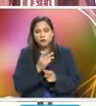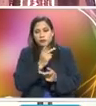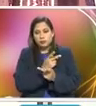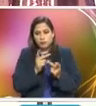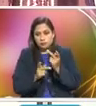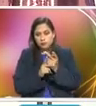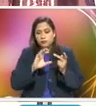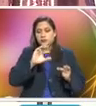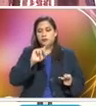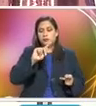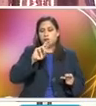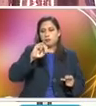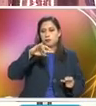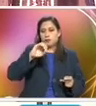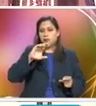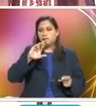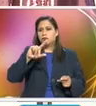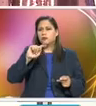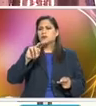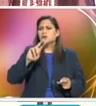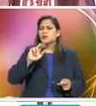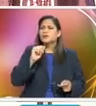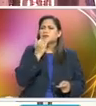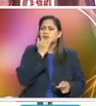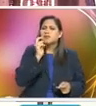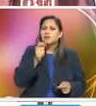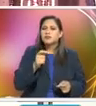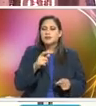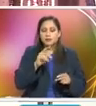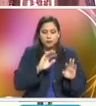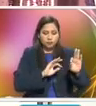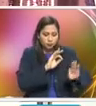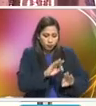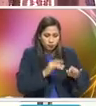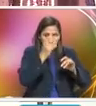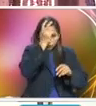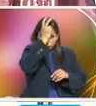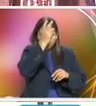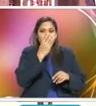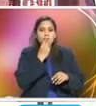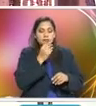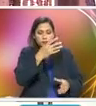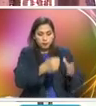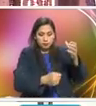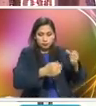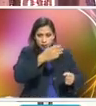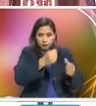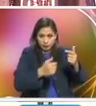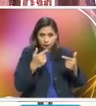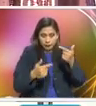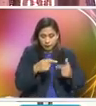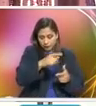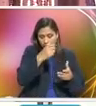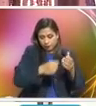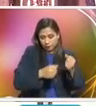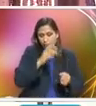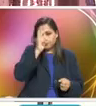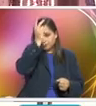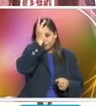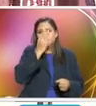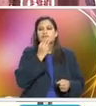de caprinocultura y avicultura de traspatio, que es la crianza de cabras lecheras, sí, que son una